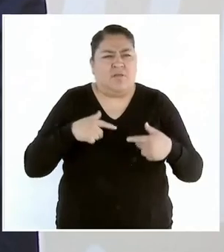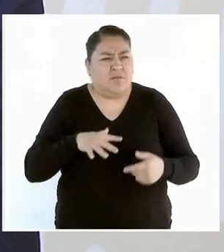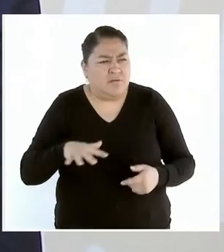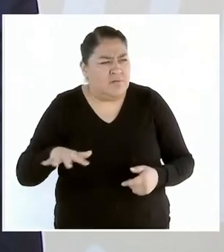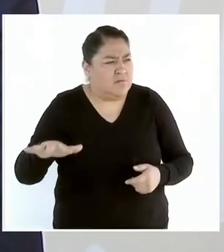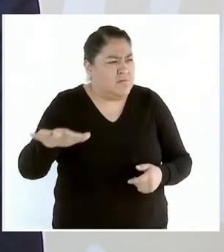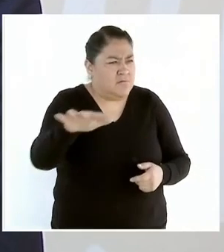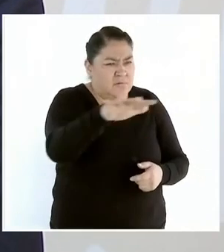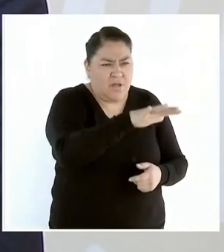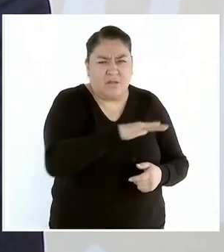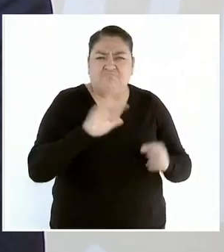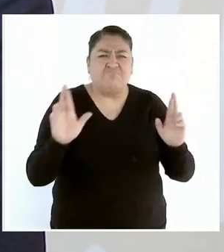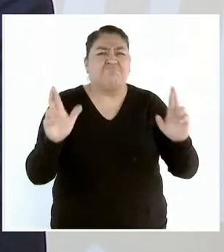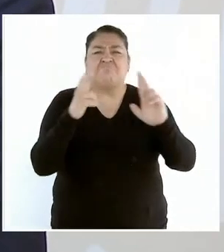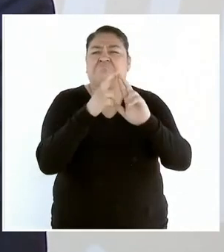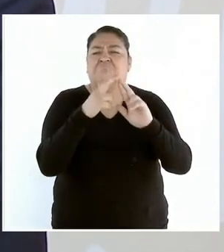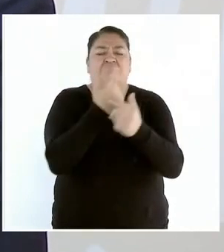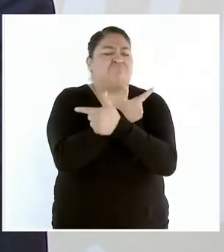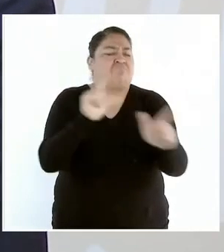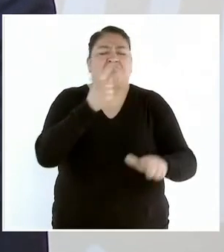de los cultos